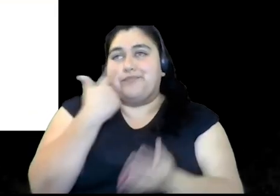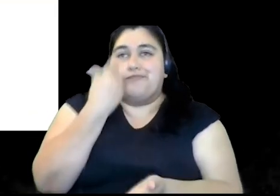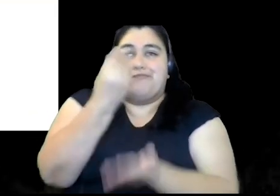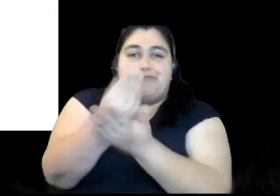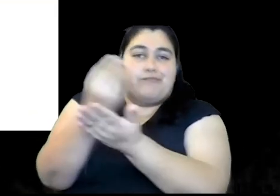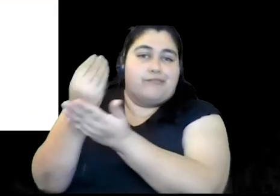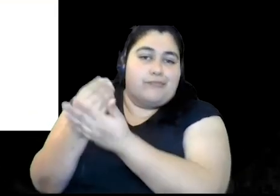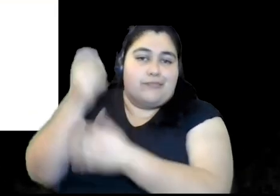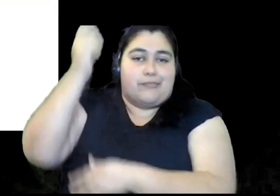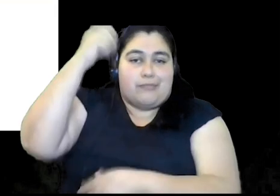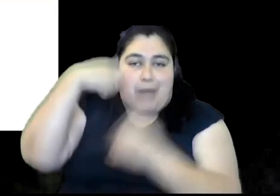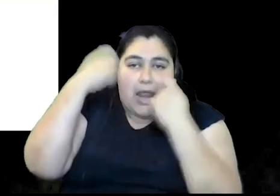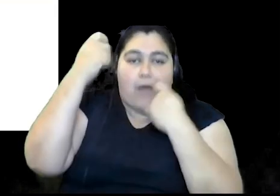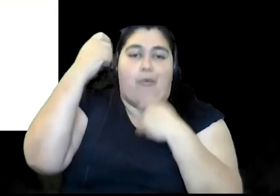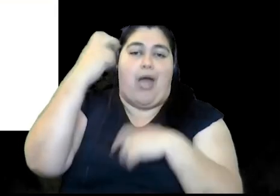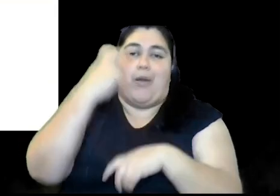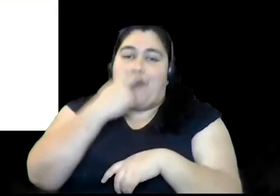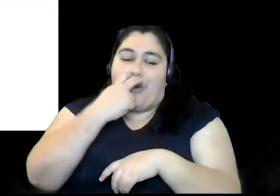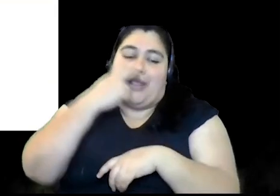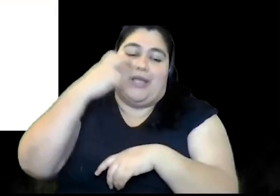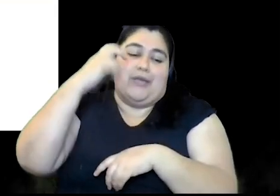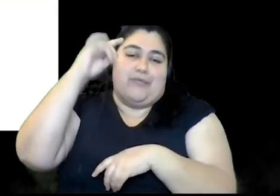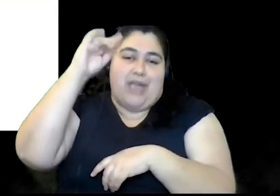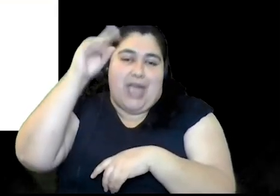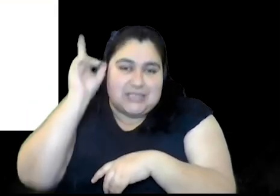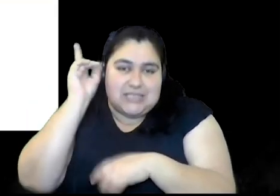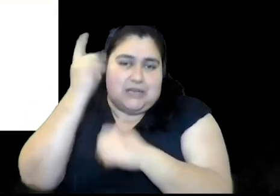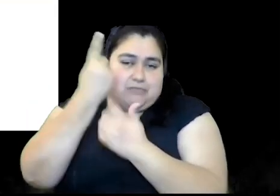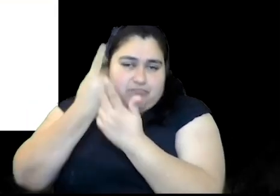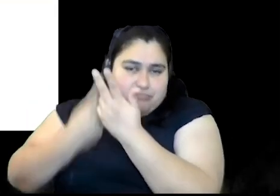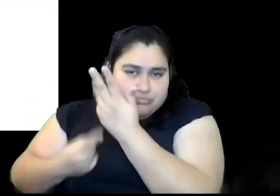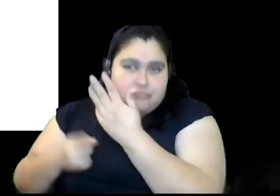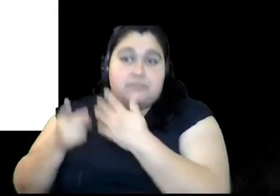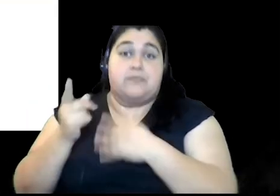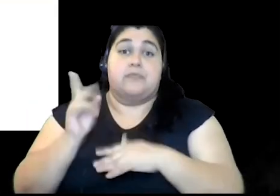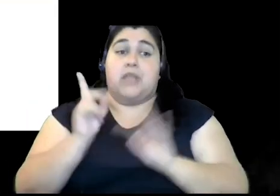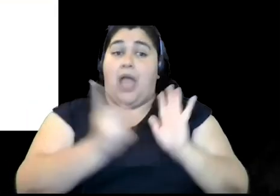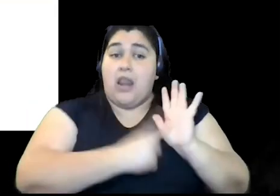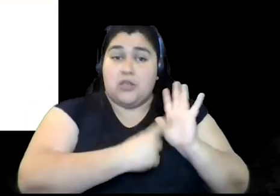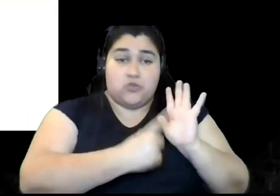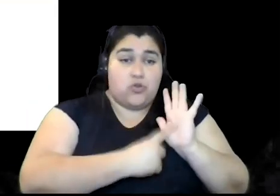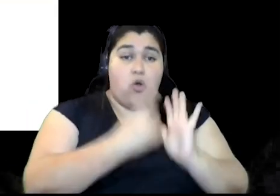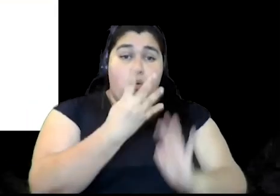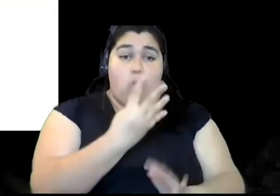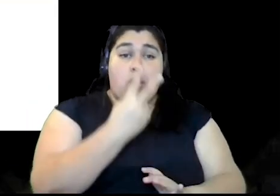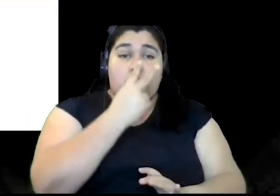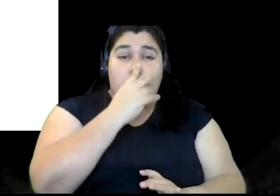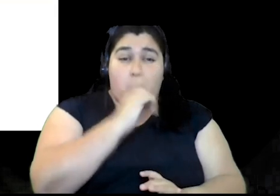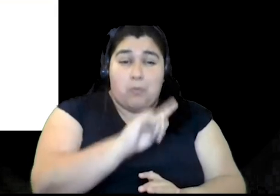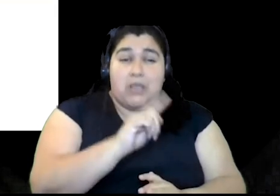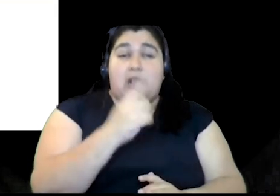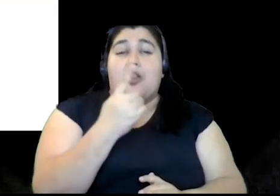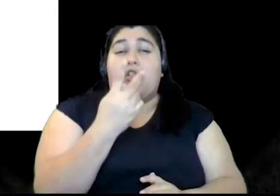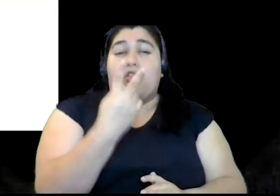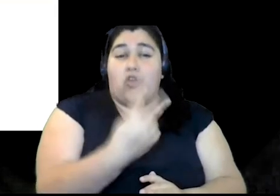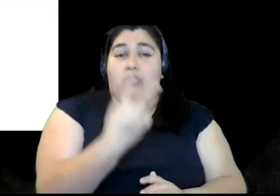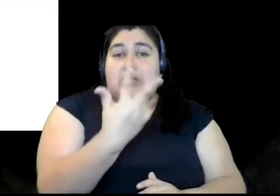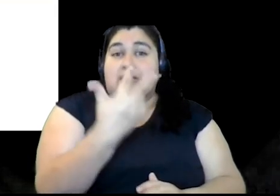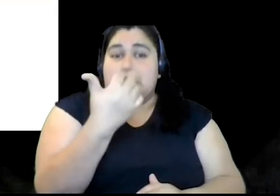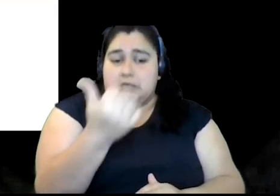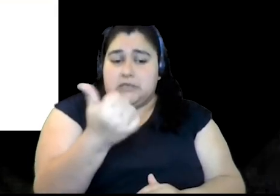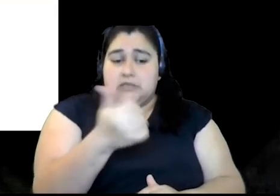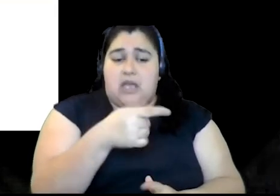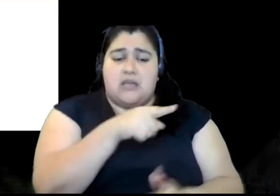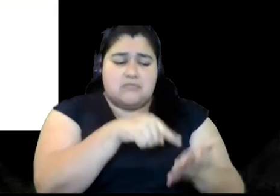Paraguay, Chile, Bolivia o Brasil, no importa dónde, la resolución 4236 me